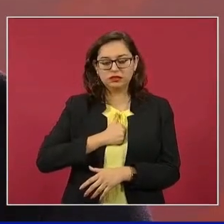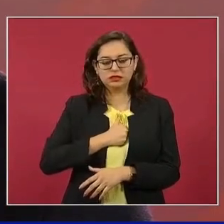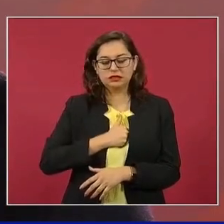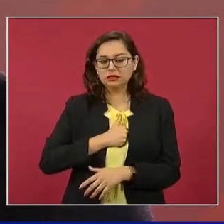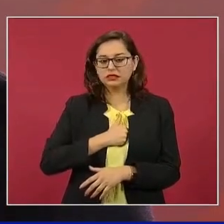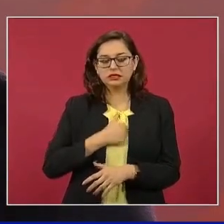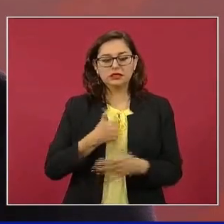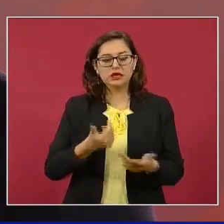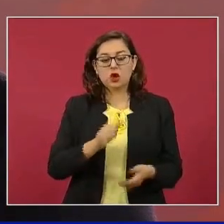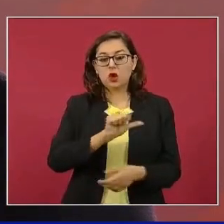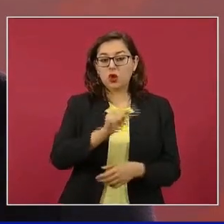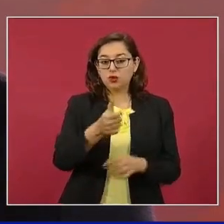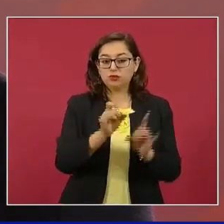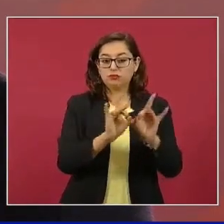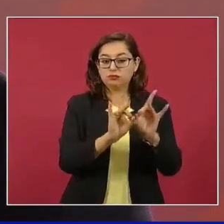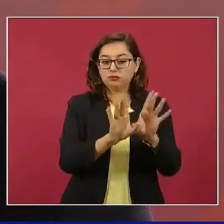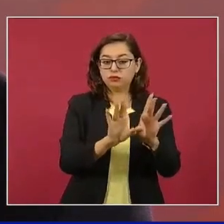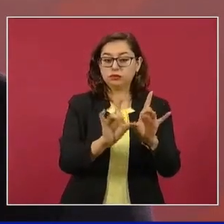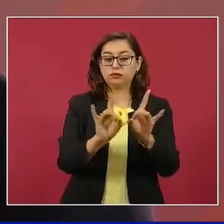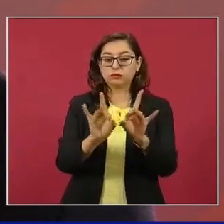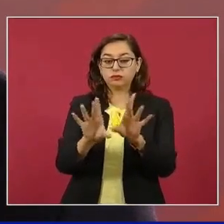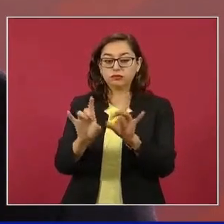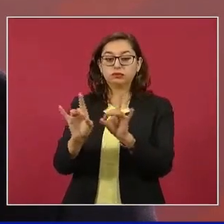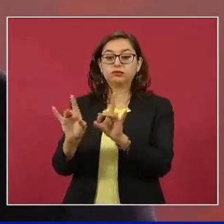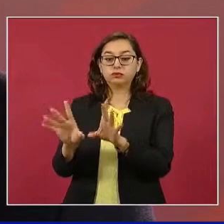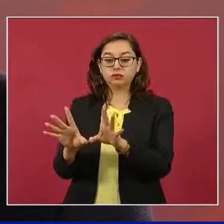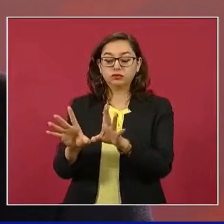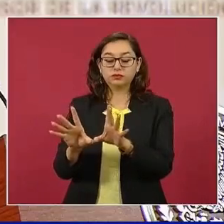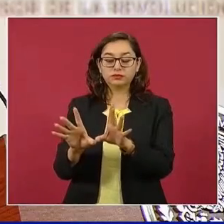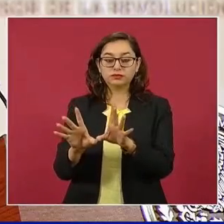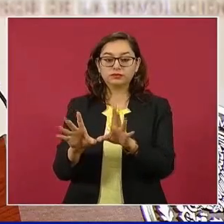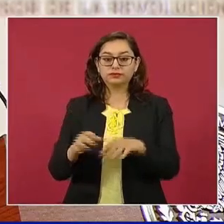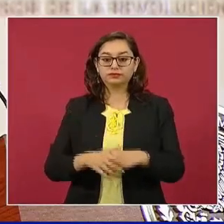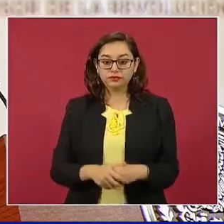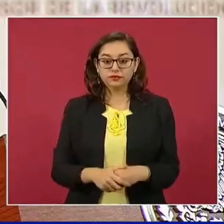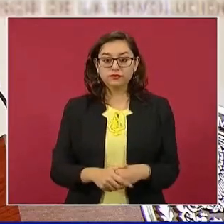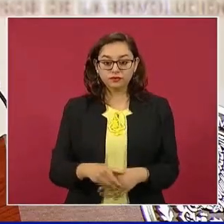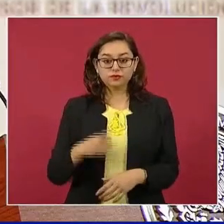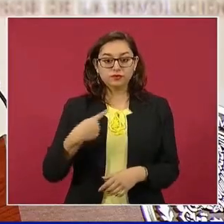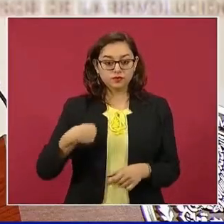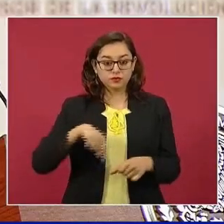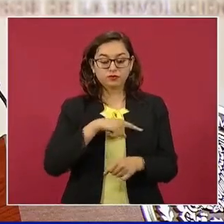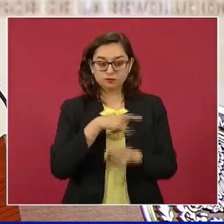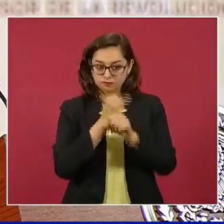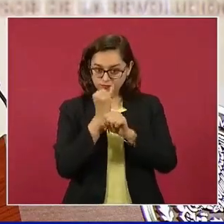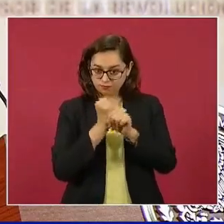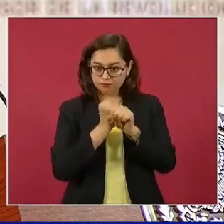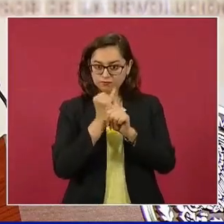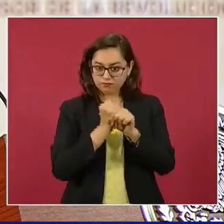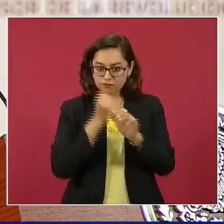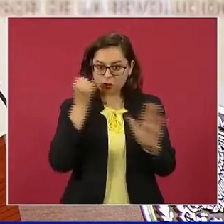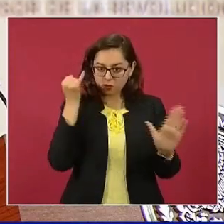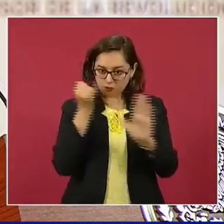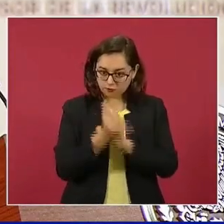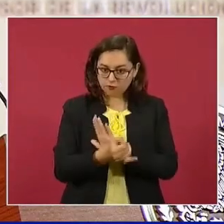como otros casos, pero este en particular, lo vamos a analizar a fondo. Y decía